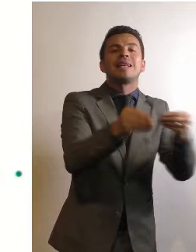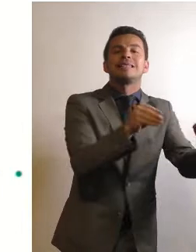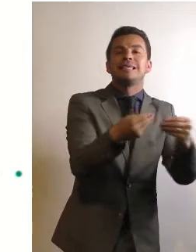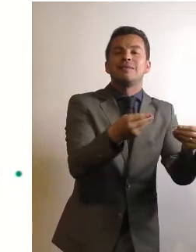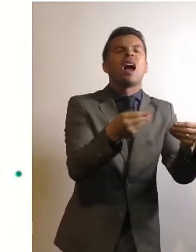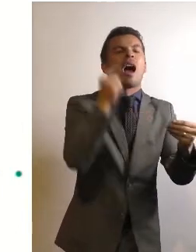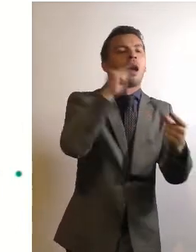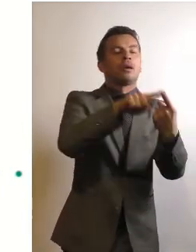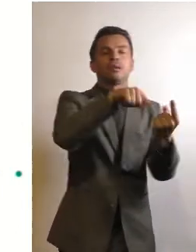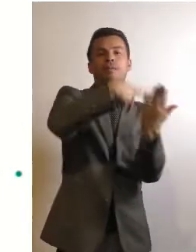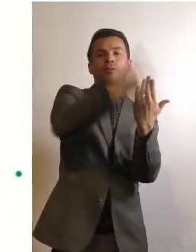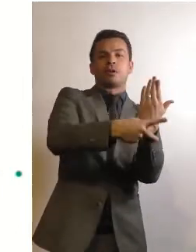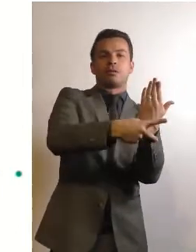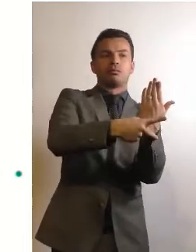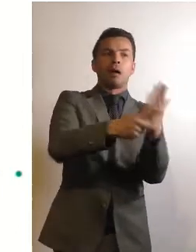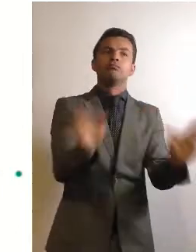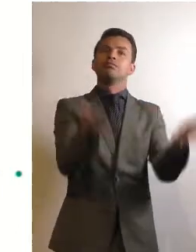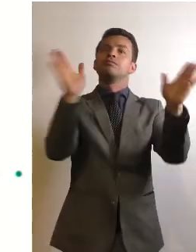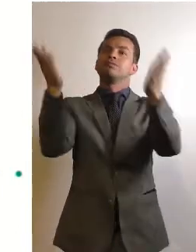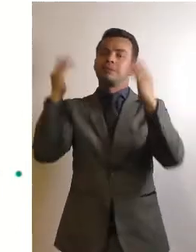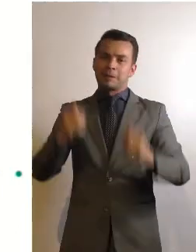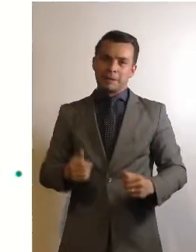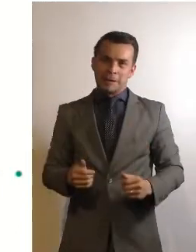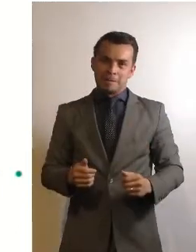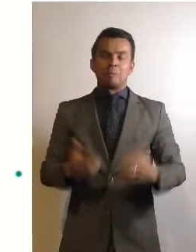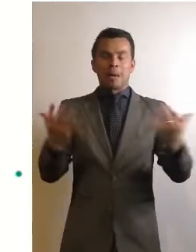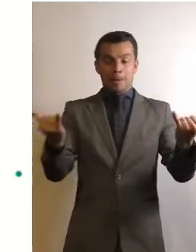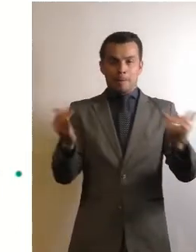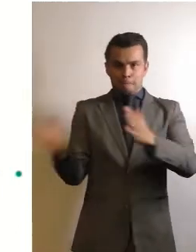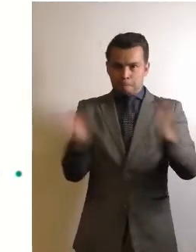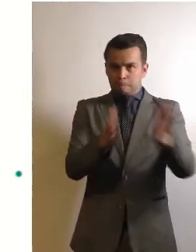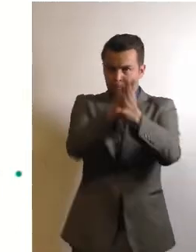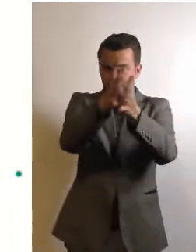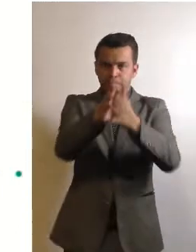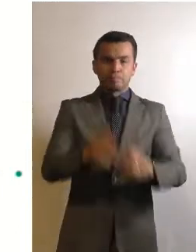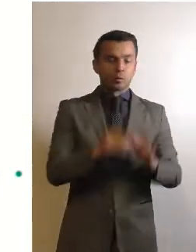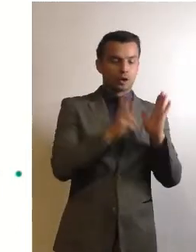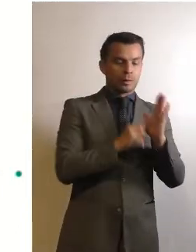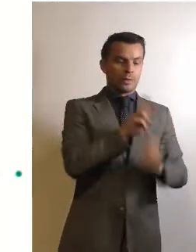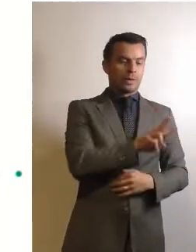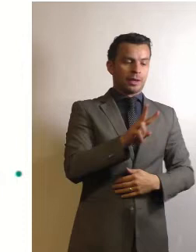es. Tenemos entonces para este plan de desarrollo institucional nuevo